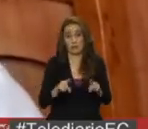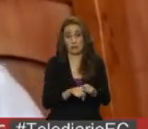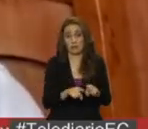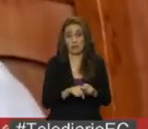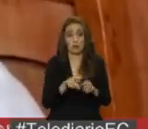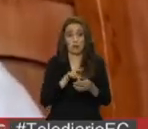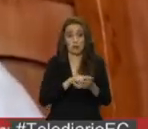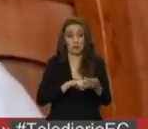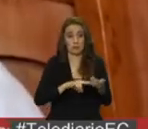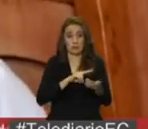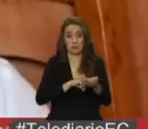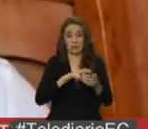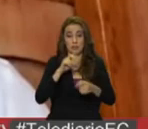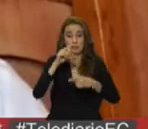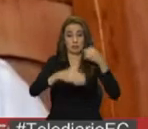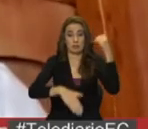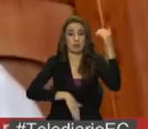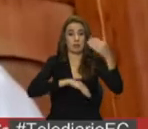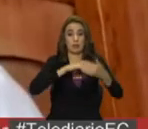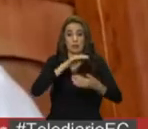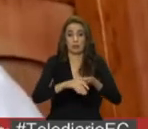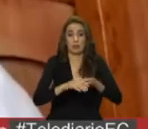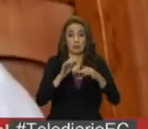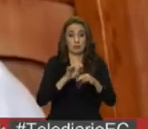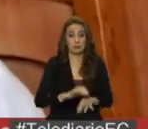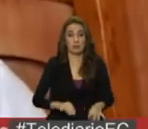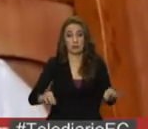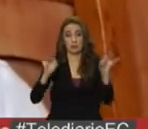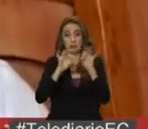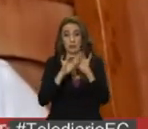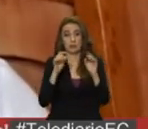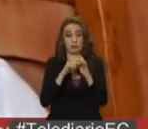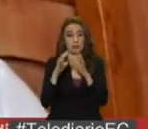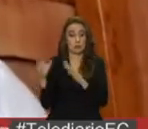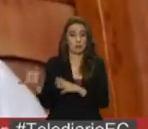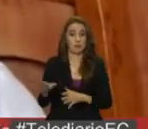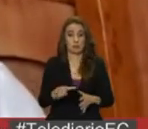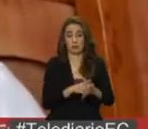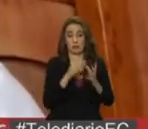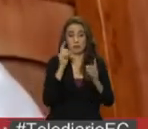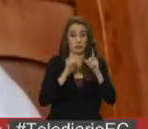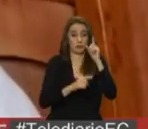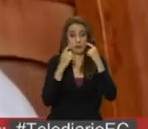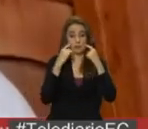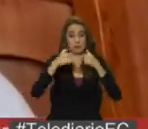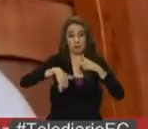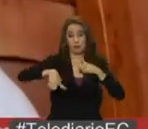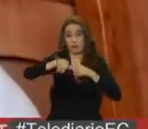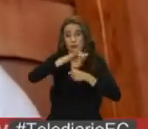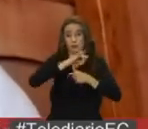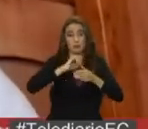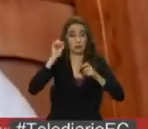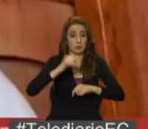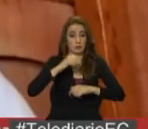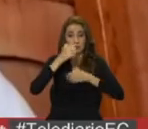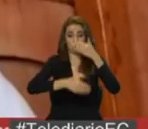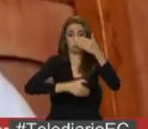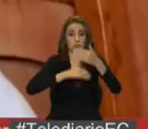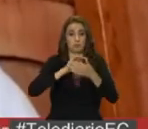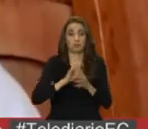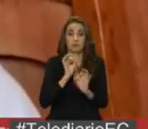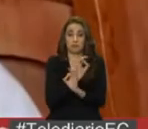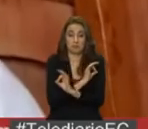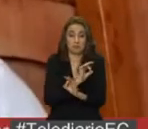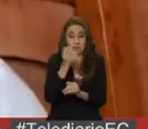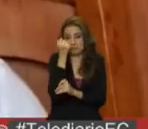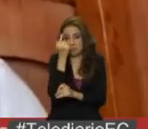peligrosa, entiendo que es deficiencia del corazón. Pero en el caso del prefecto Morales realmente no entiendo la decisión judicial,